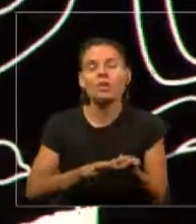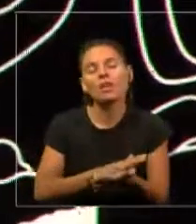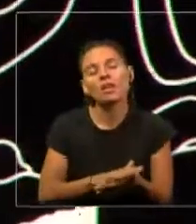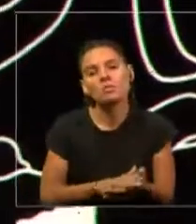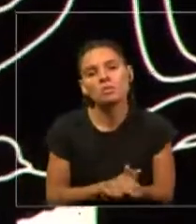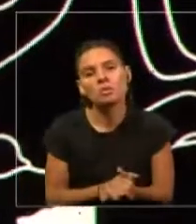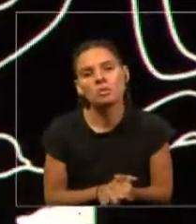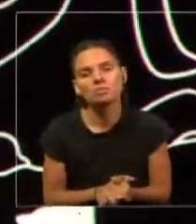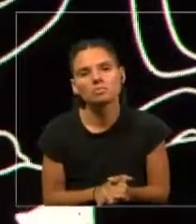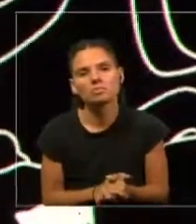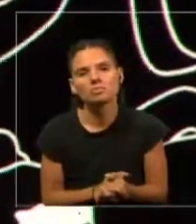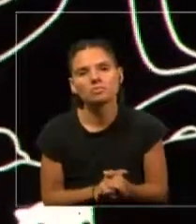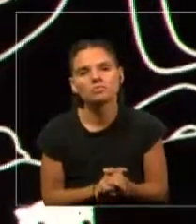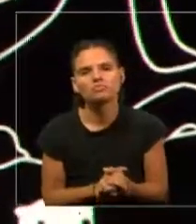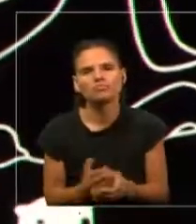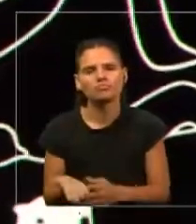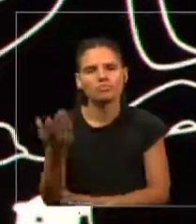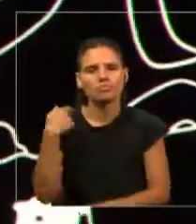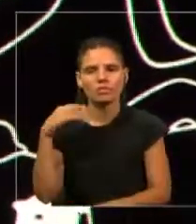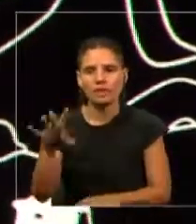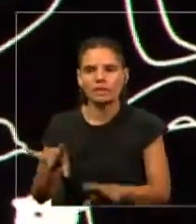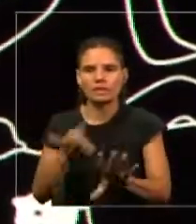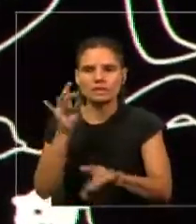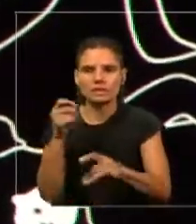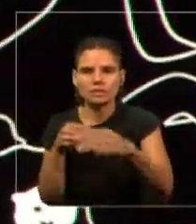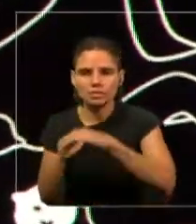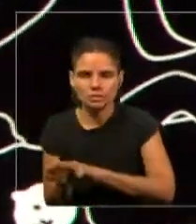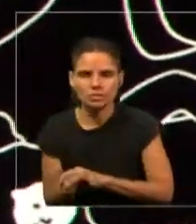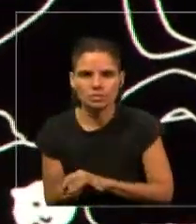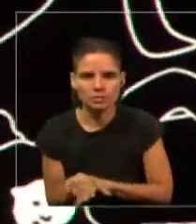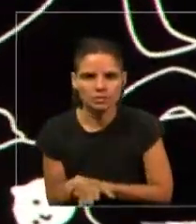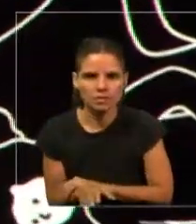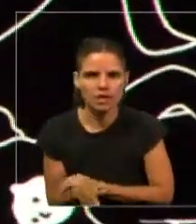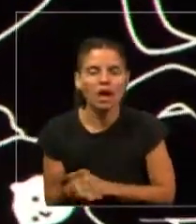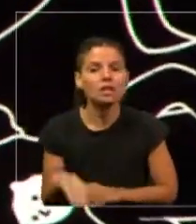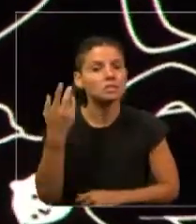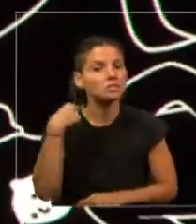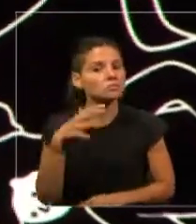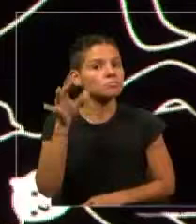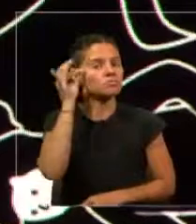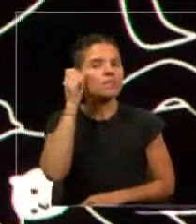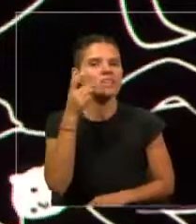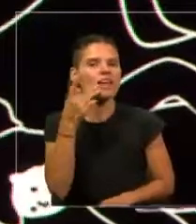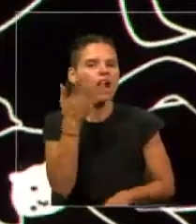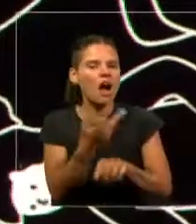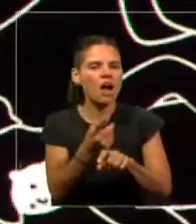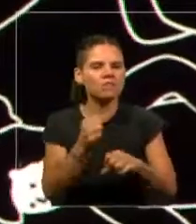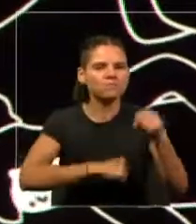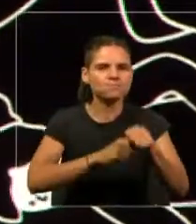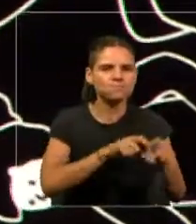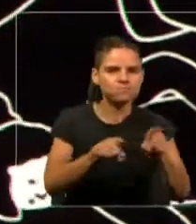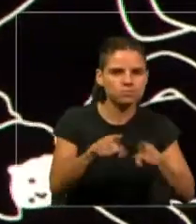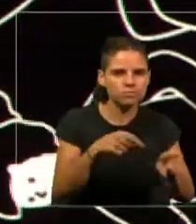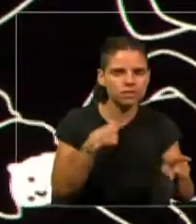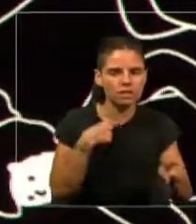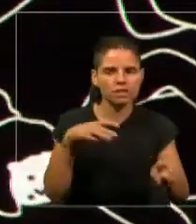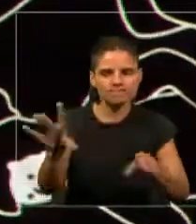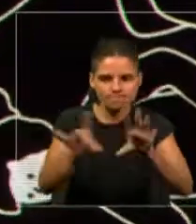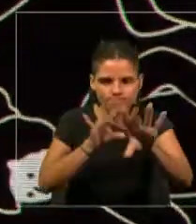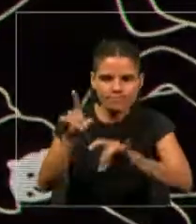El reclutamiento, hace 2 o 3 años se dieron cuenta que las agencias de reclutamiento usan el